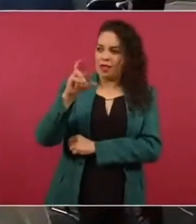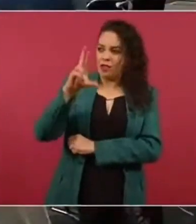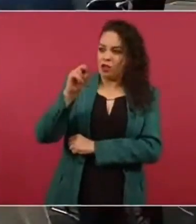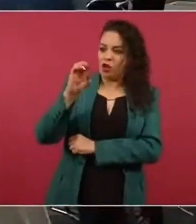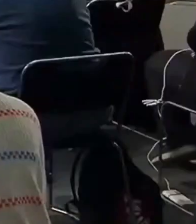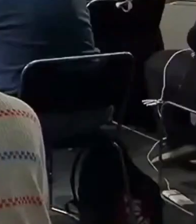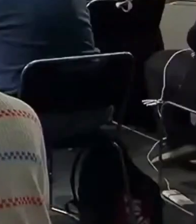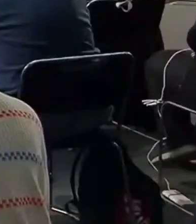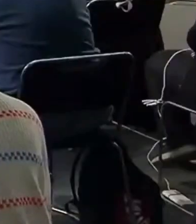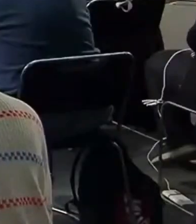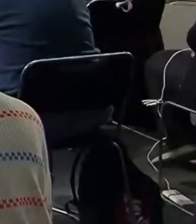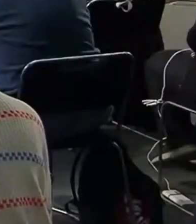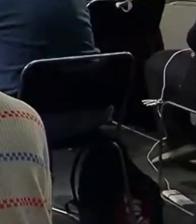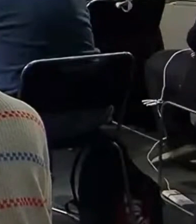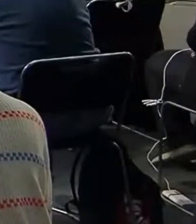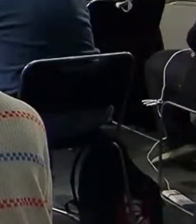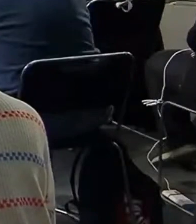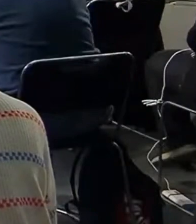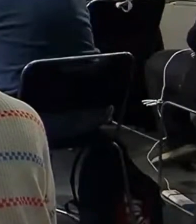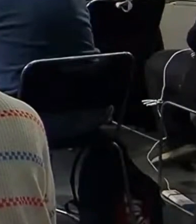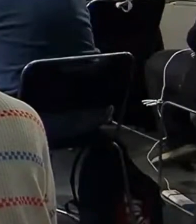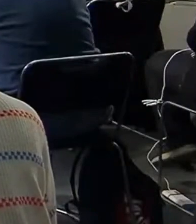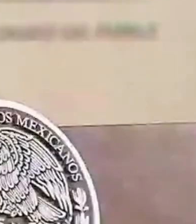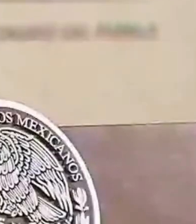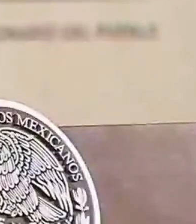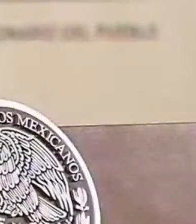estamos haciendo, cambiando turbinas,